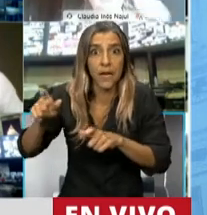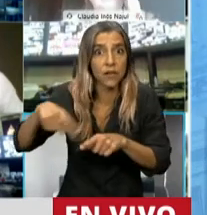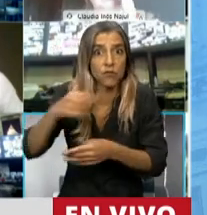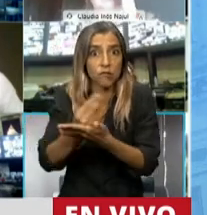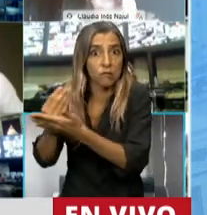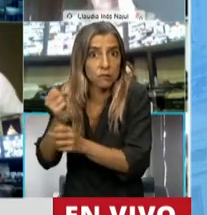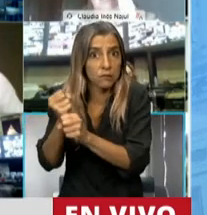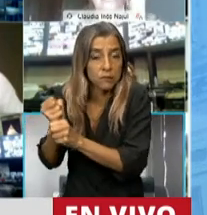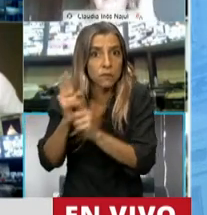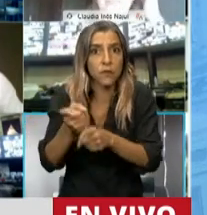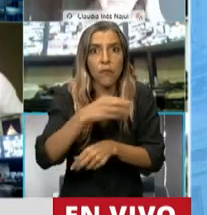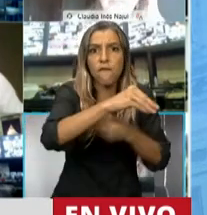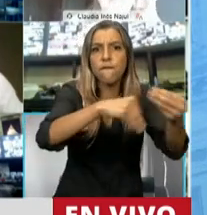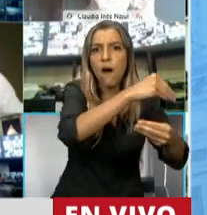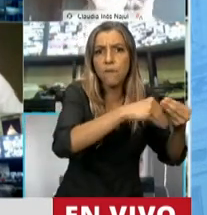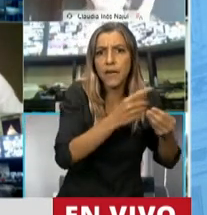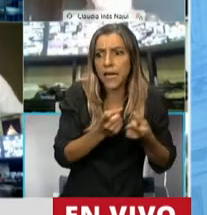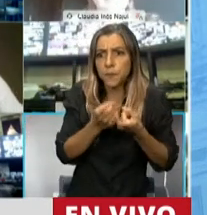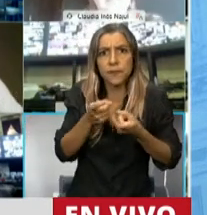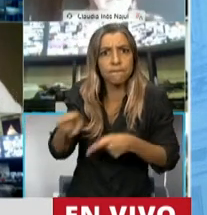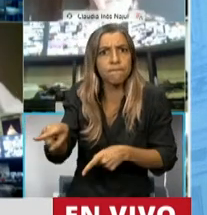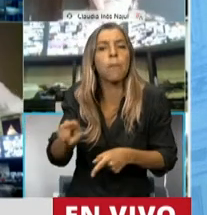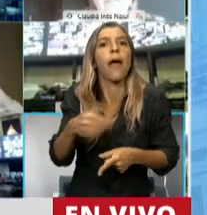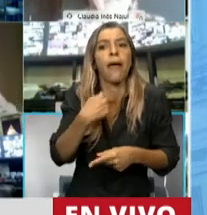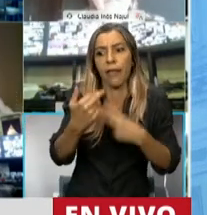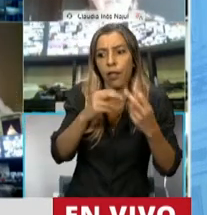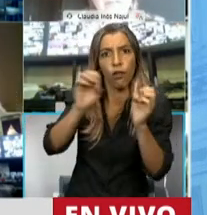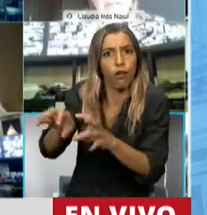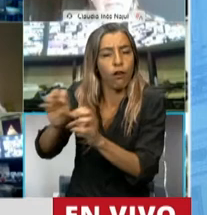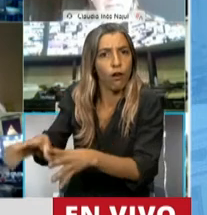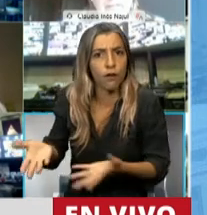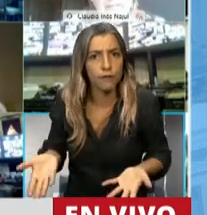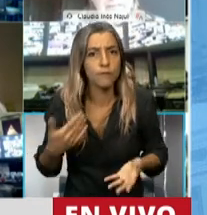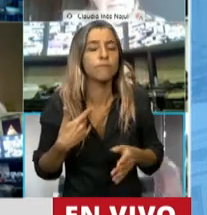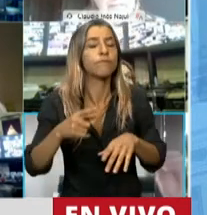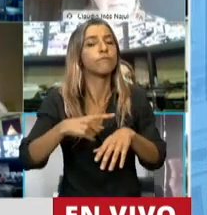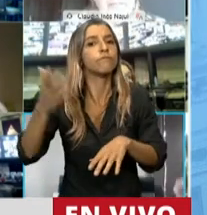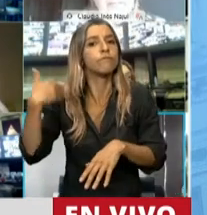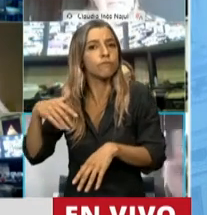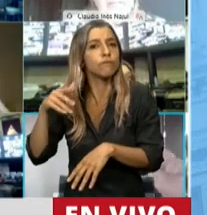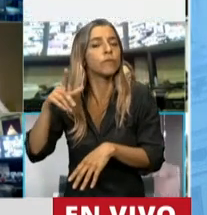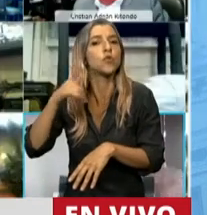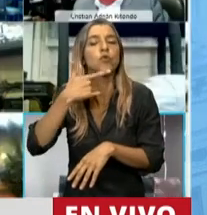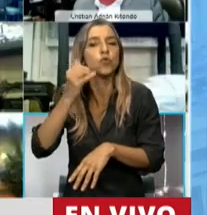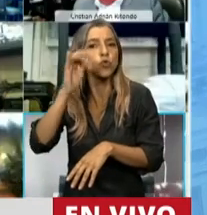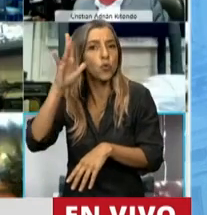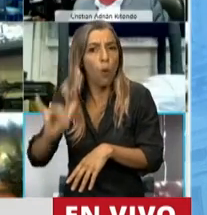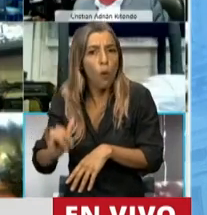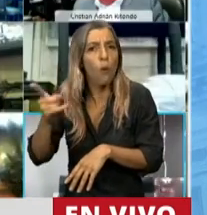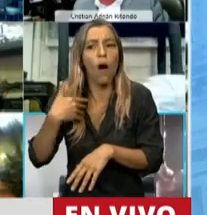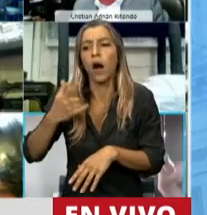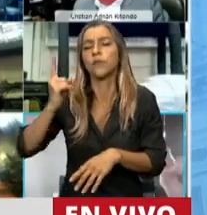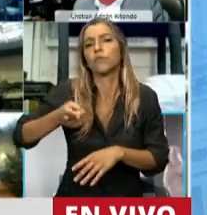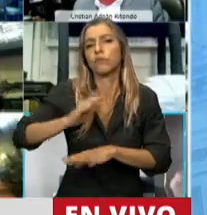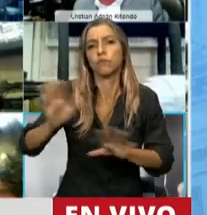indispensable. En Mendoza, presidente, gracias a la decisión del gobernador Rodolfo Suárez de priorizar la salud, pero también la